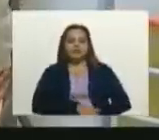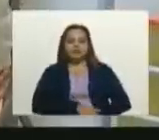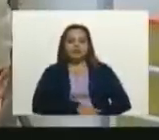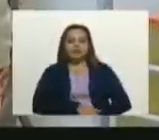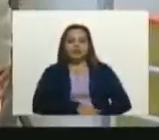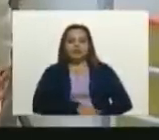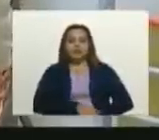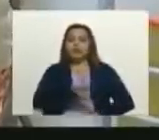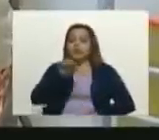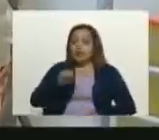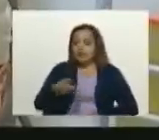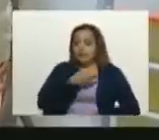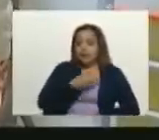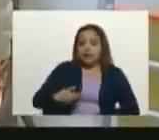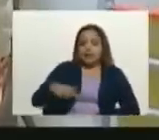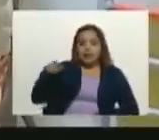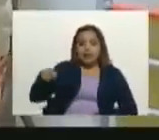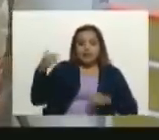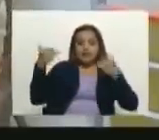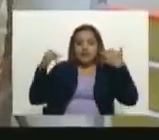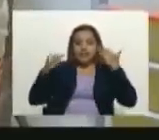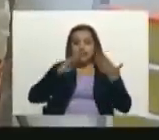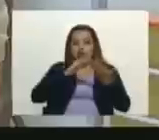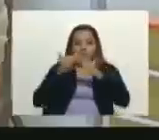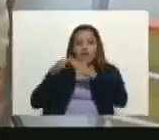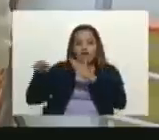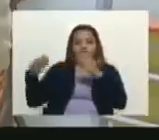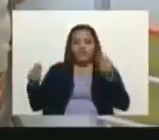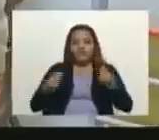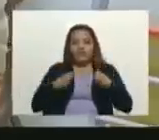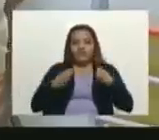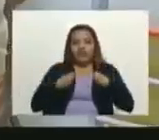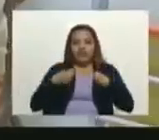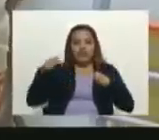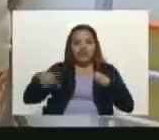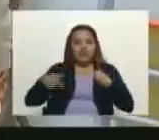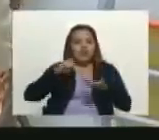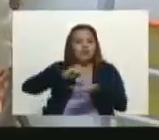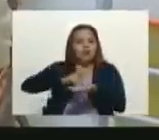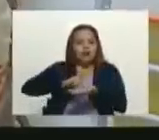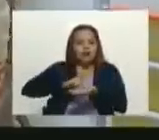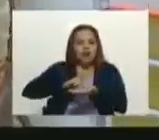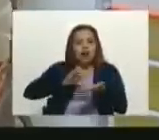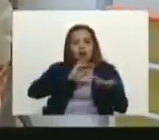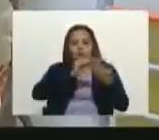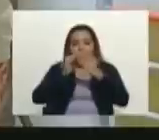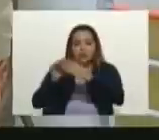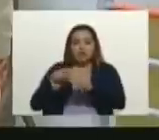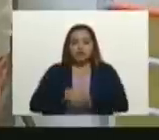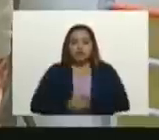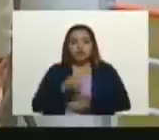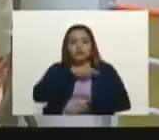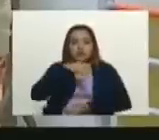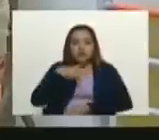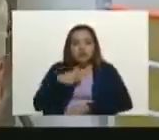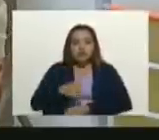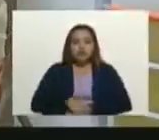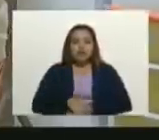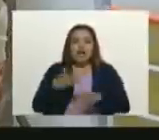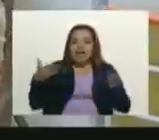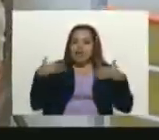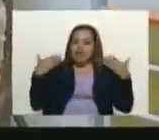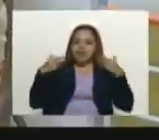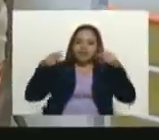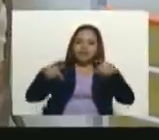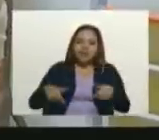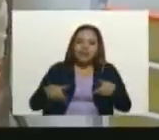Bueno, presidente, y con esta fiesta popular que aquí se está viviendo en este sector, en esta comunidad, nosotros aquí con la alegría